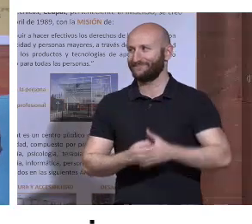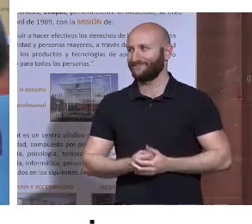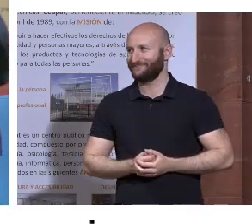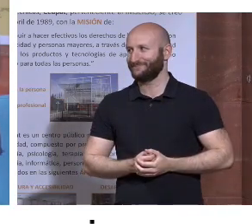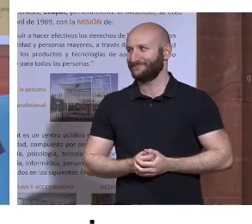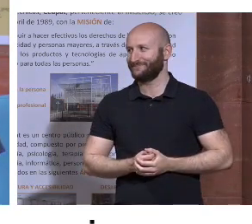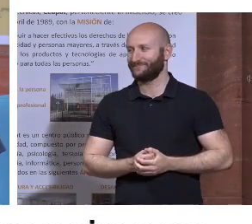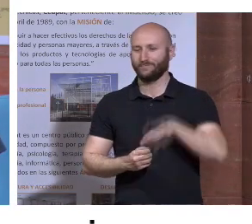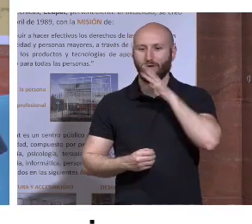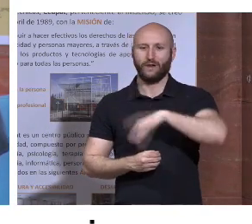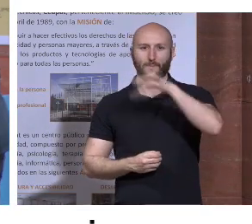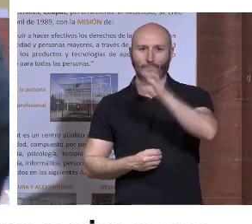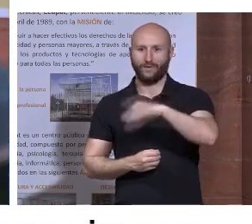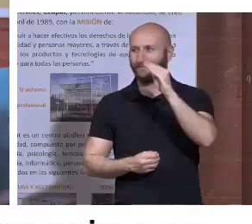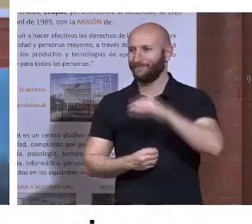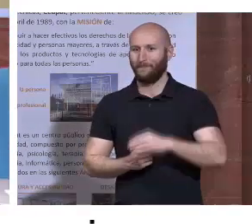Y ahora dar un golpecito ahí, a ver.